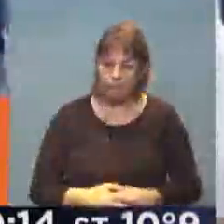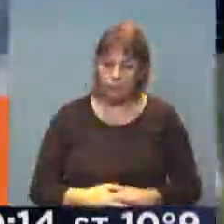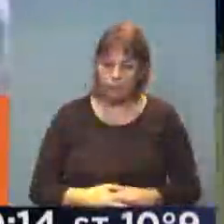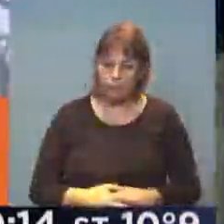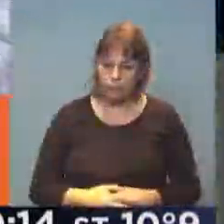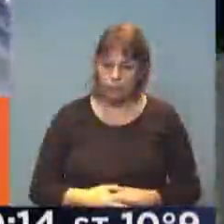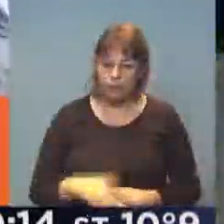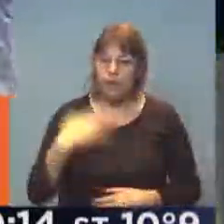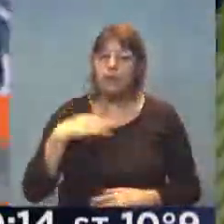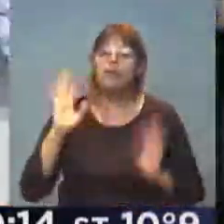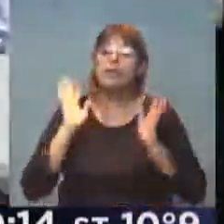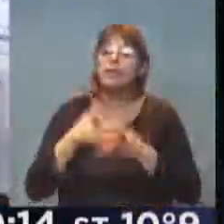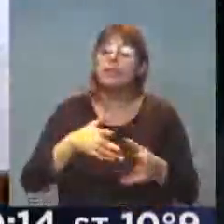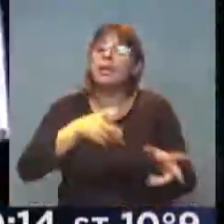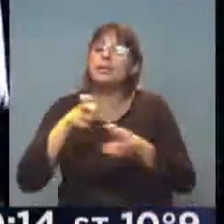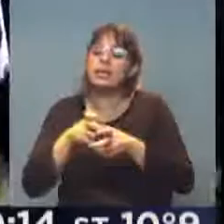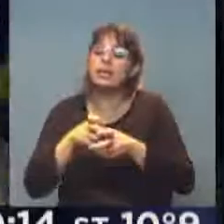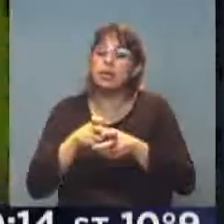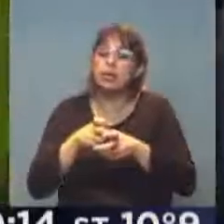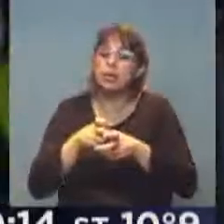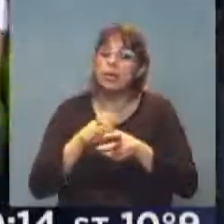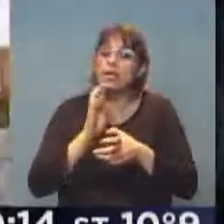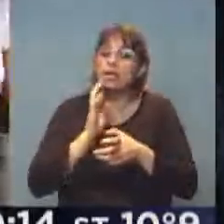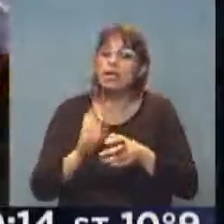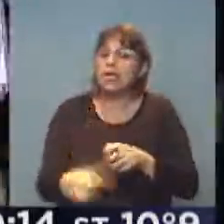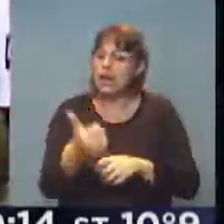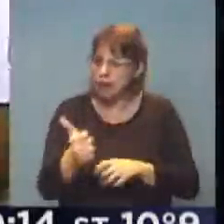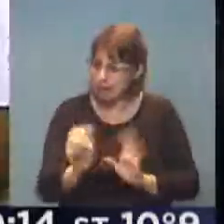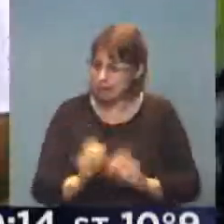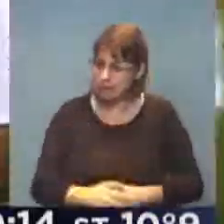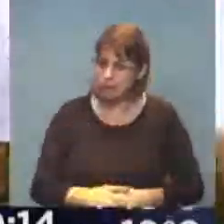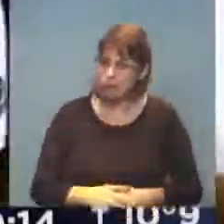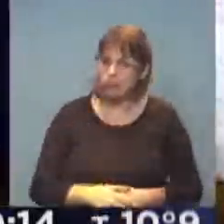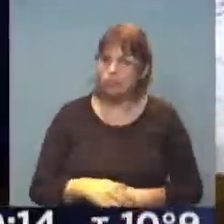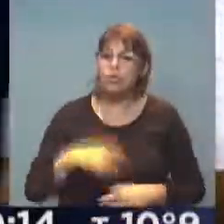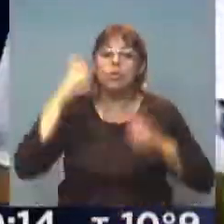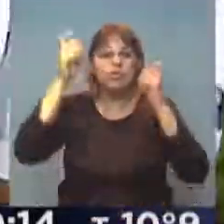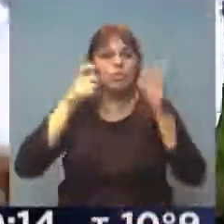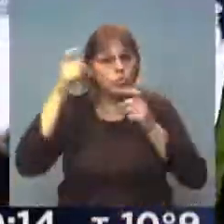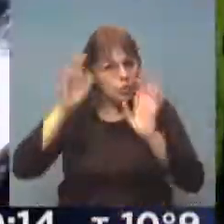Gimnasia y Tiro en el camino, pero qué sueño que sería eso para estos muchachos.